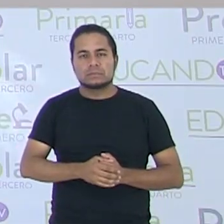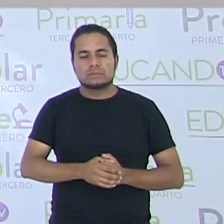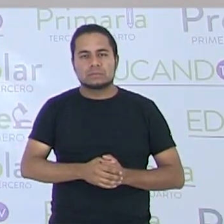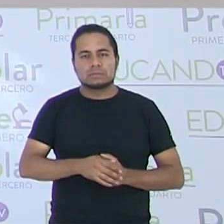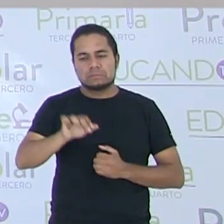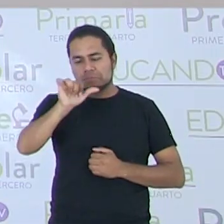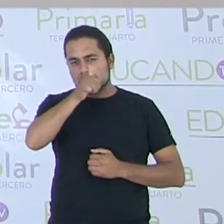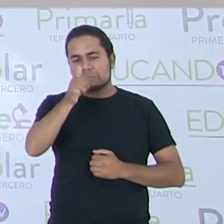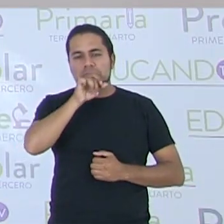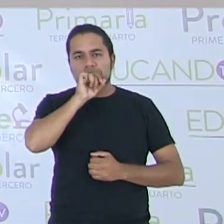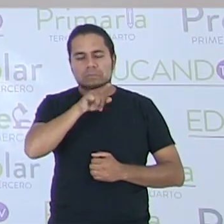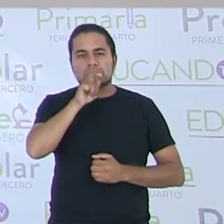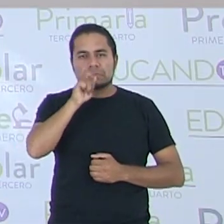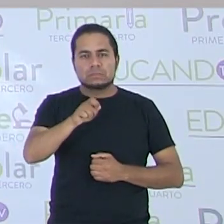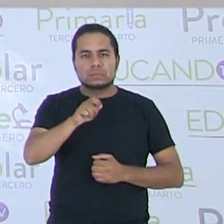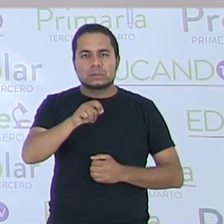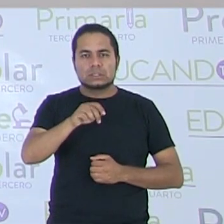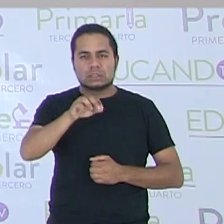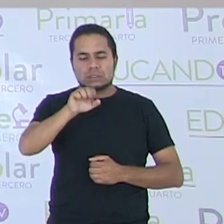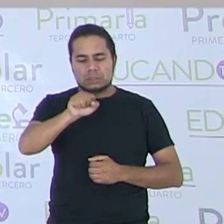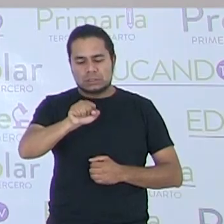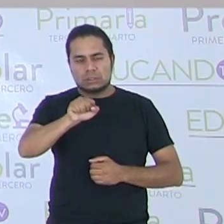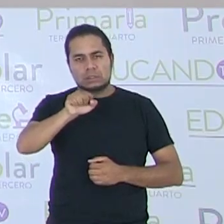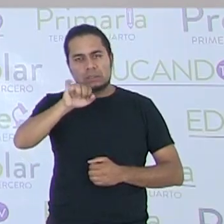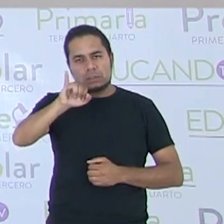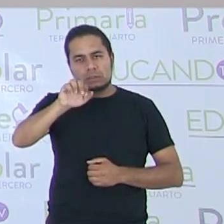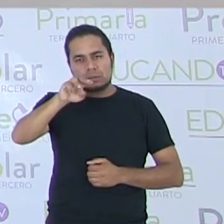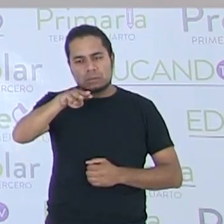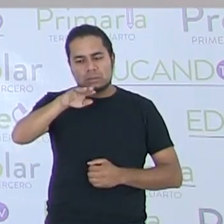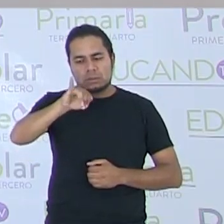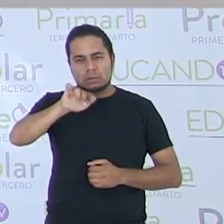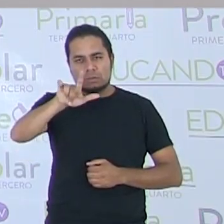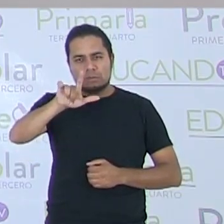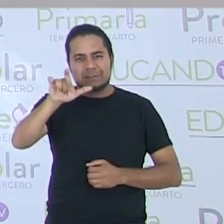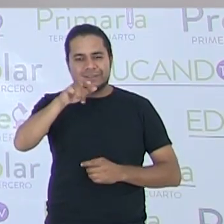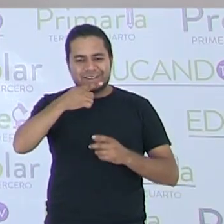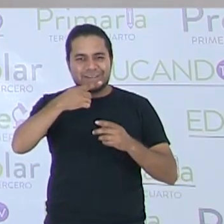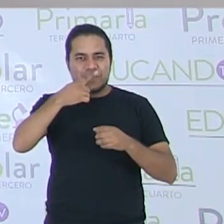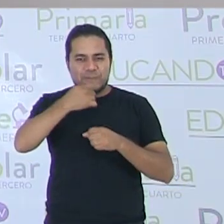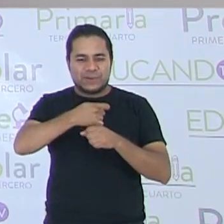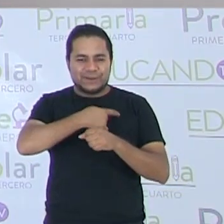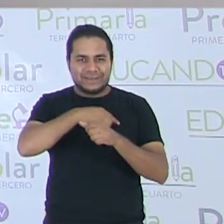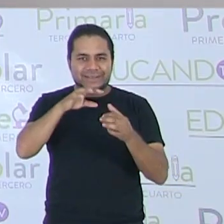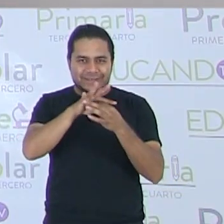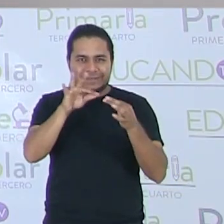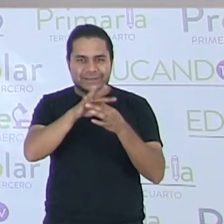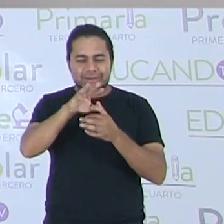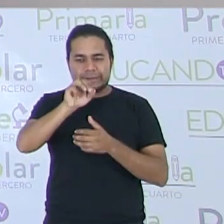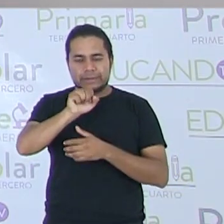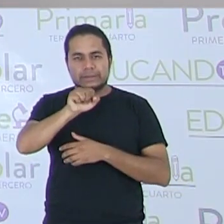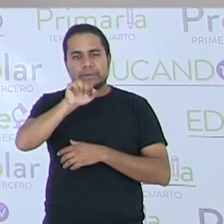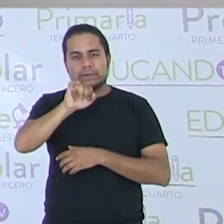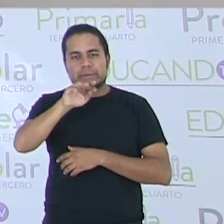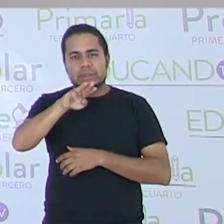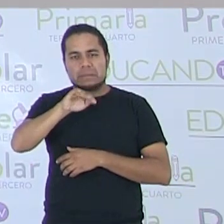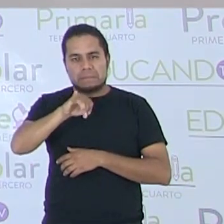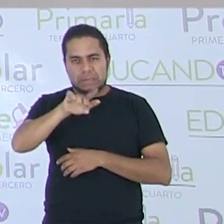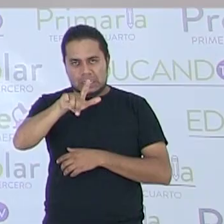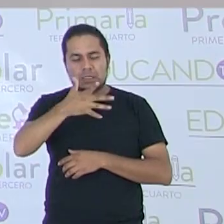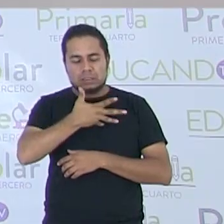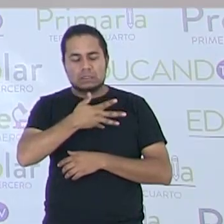Hablábamos de el símil, fue el primero que les expliqué. El símil.